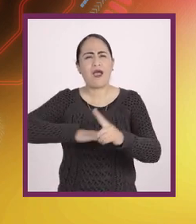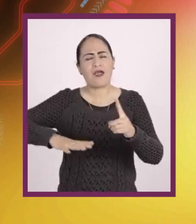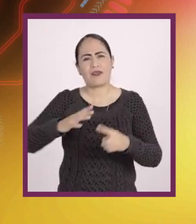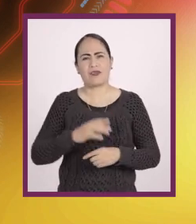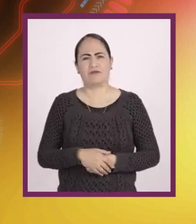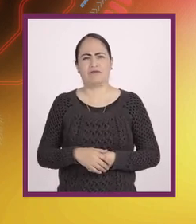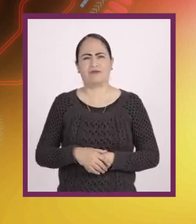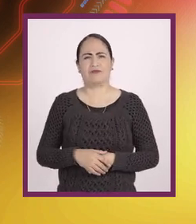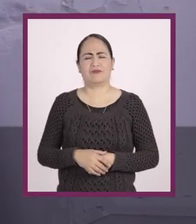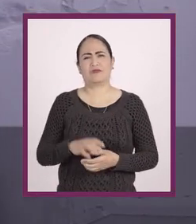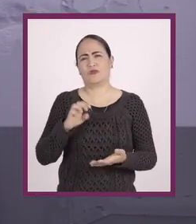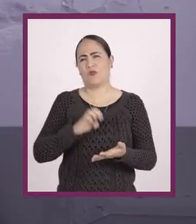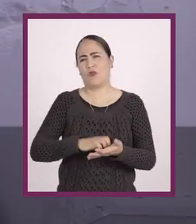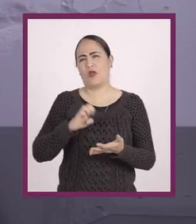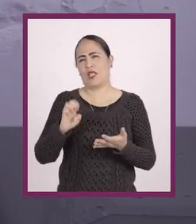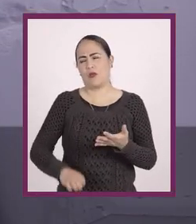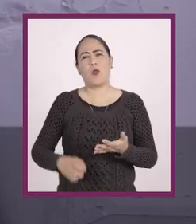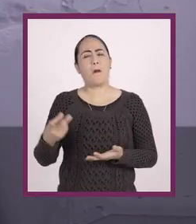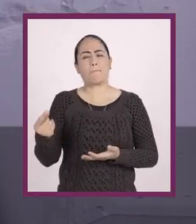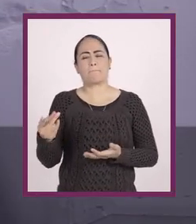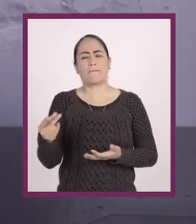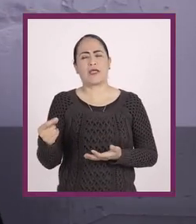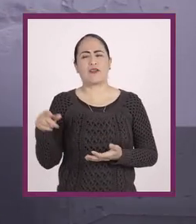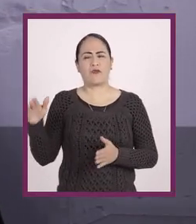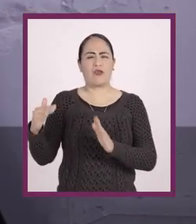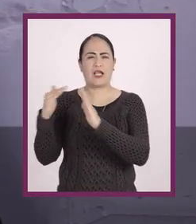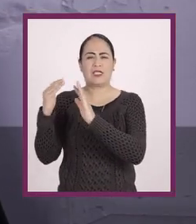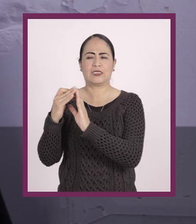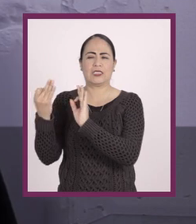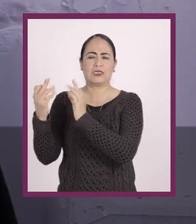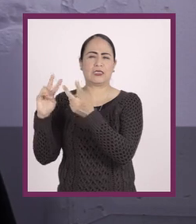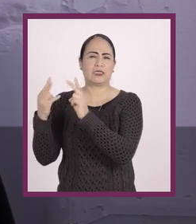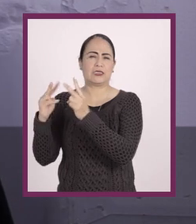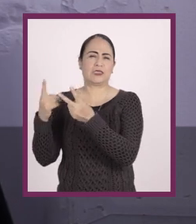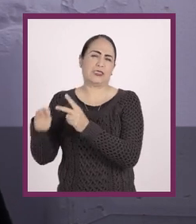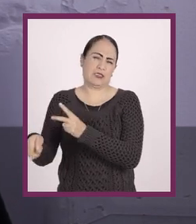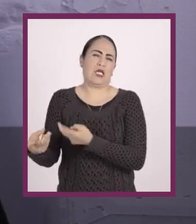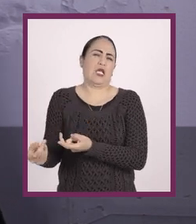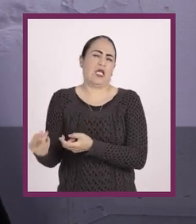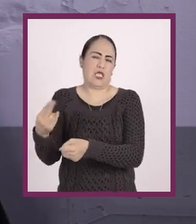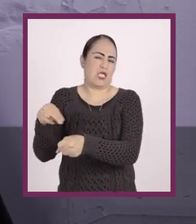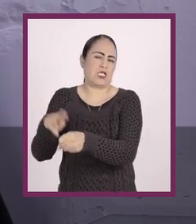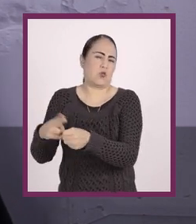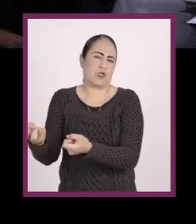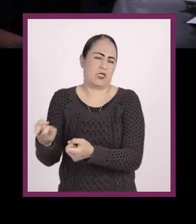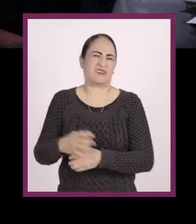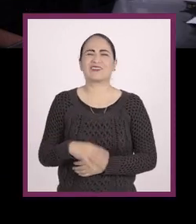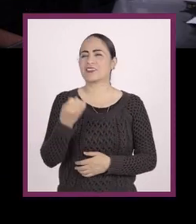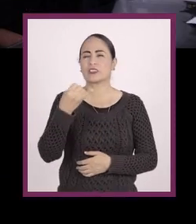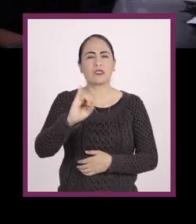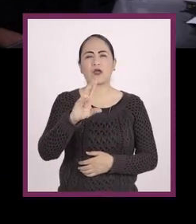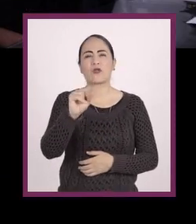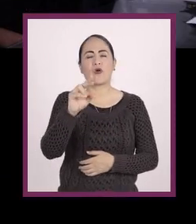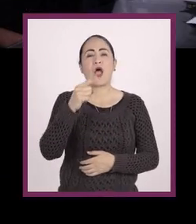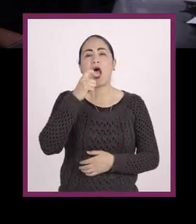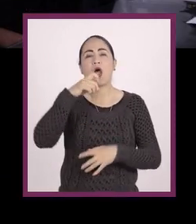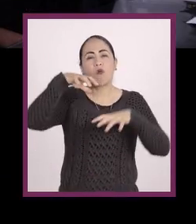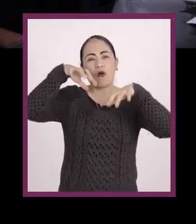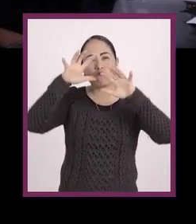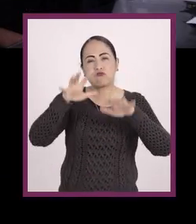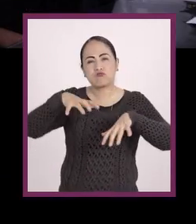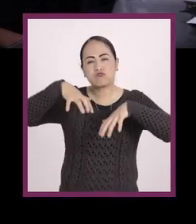sonidos de la naturaleza activa naturaleza que es más natural que los ladridos de perlas y marta por sonidos de la naturaleza